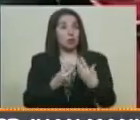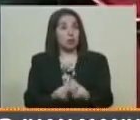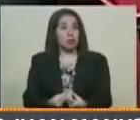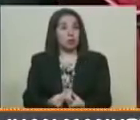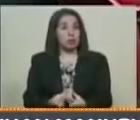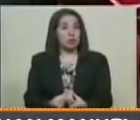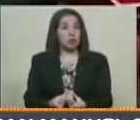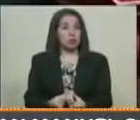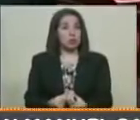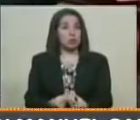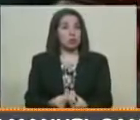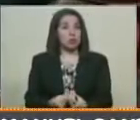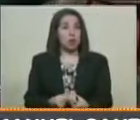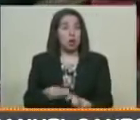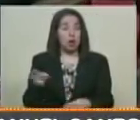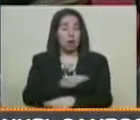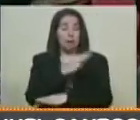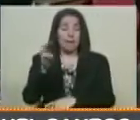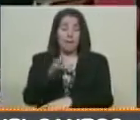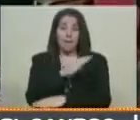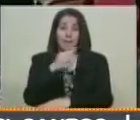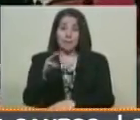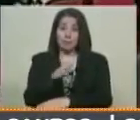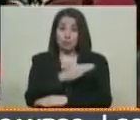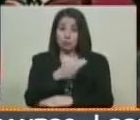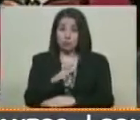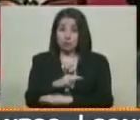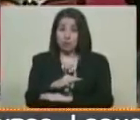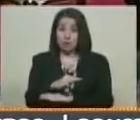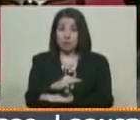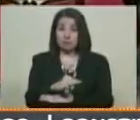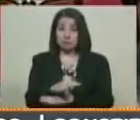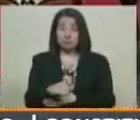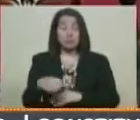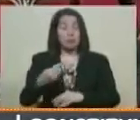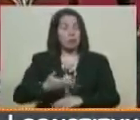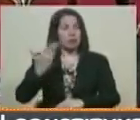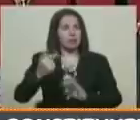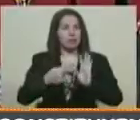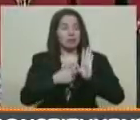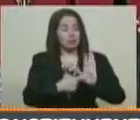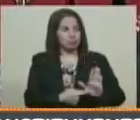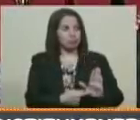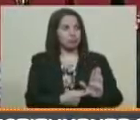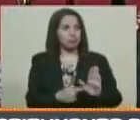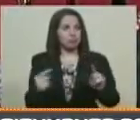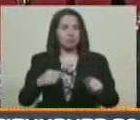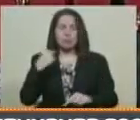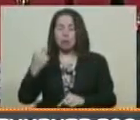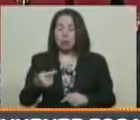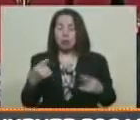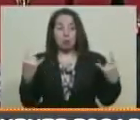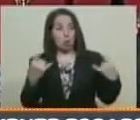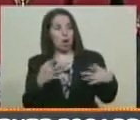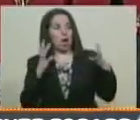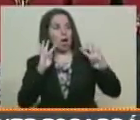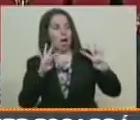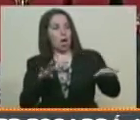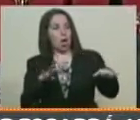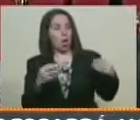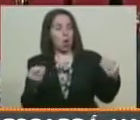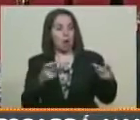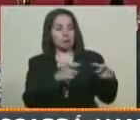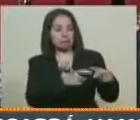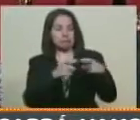mundo musical, pero también es importante destacar que posterior al gran éxito que tuvo Legendario